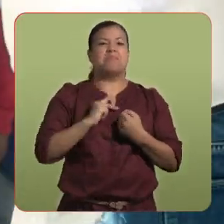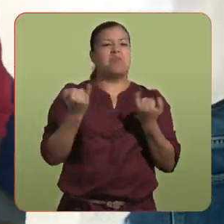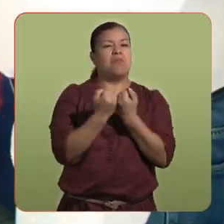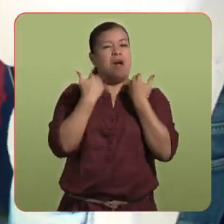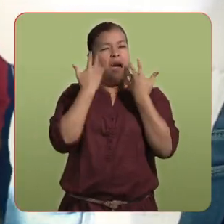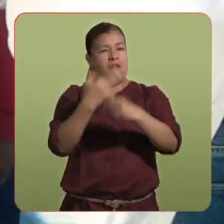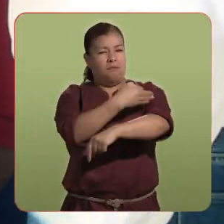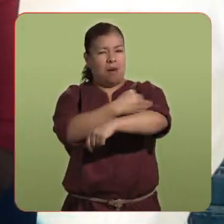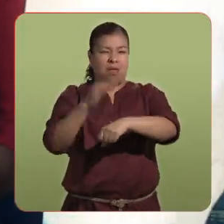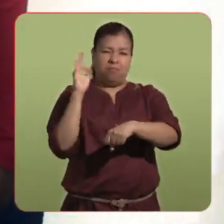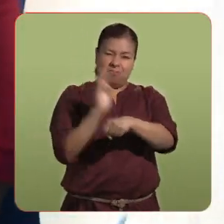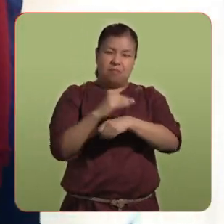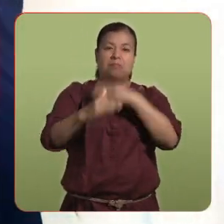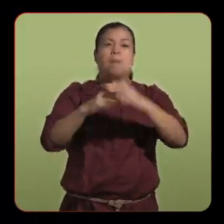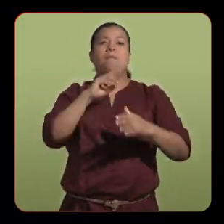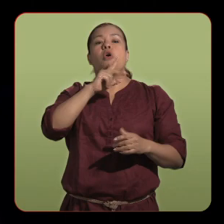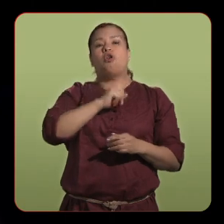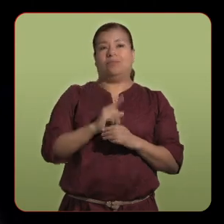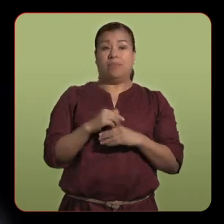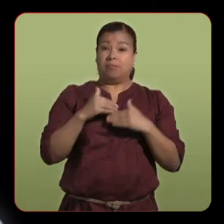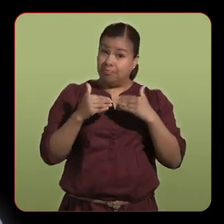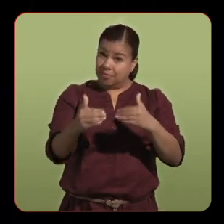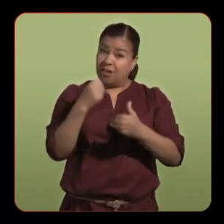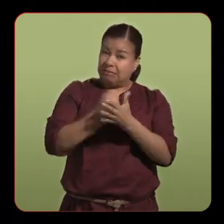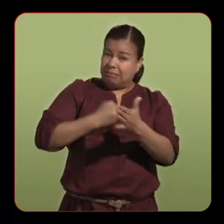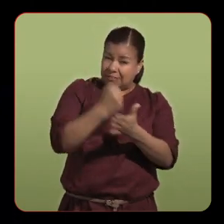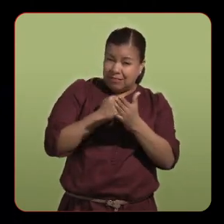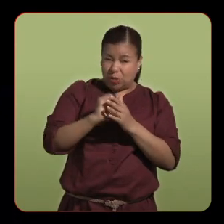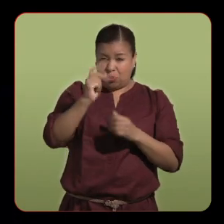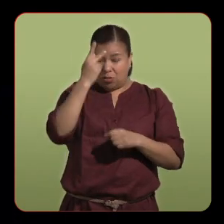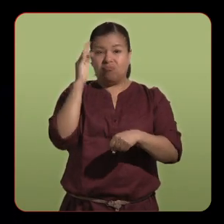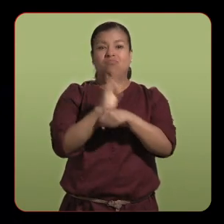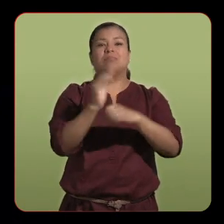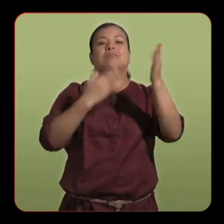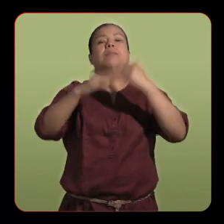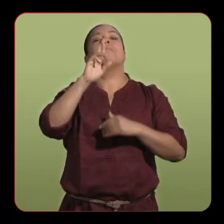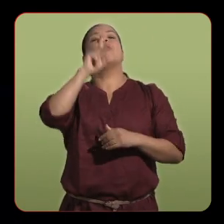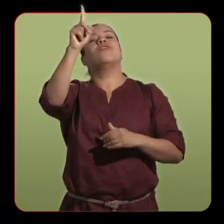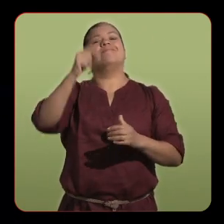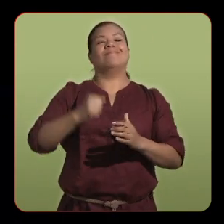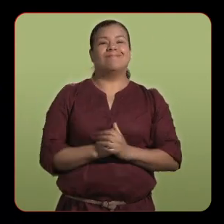Luis que tú y yo queremos para nuestras familias. Soy Meme Lozano. Vamos con todo por un mejor San Luis.